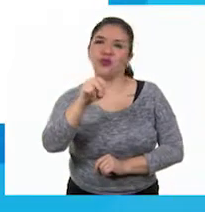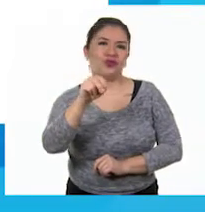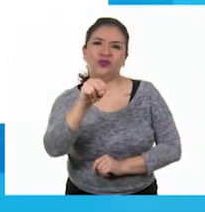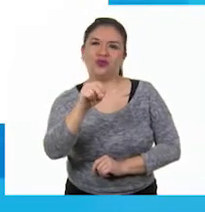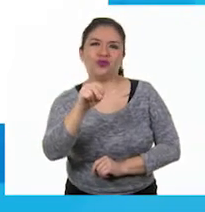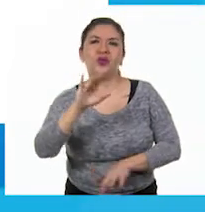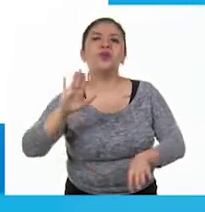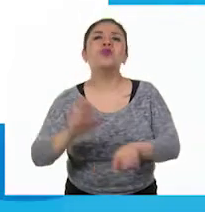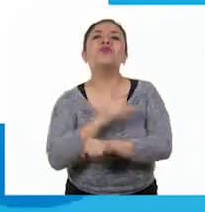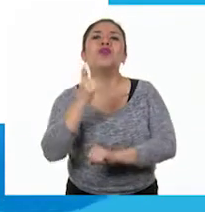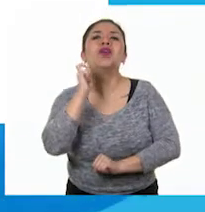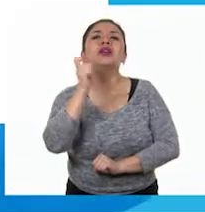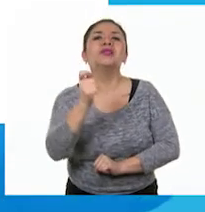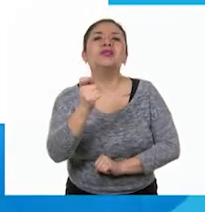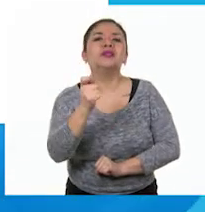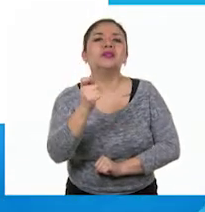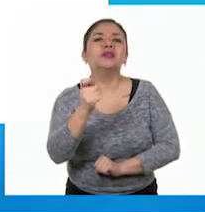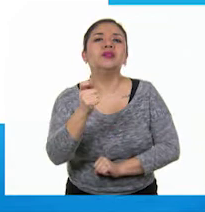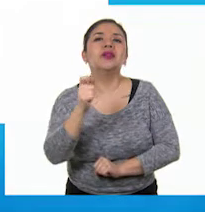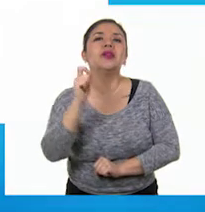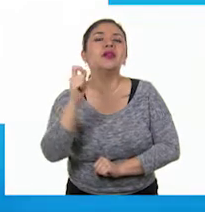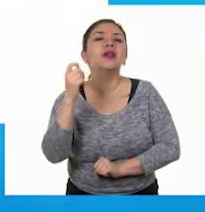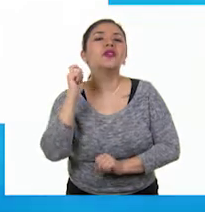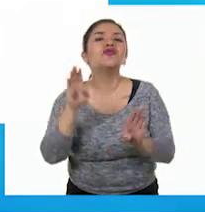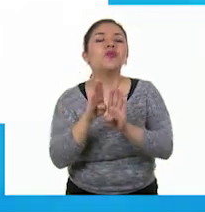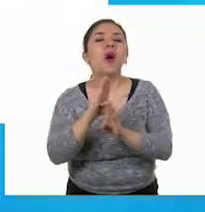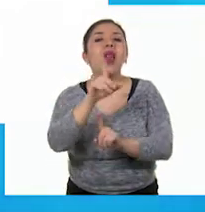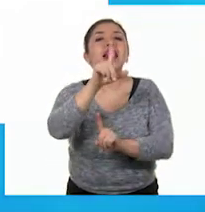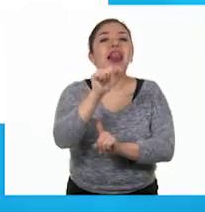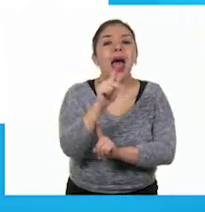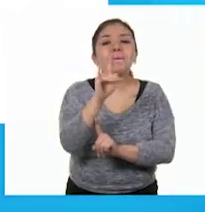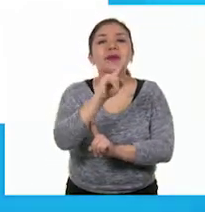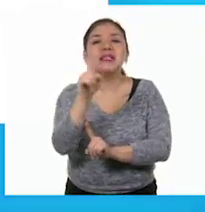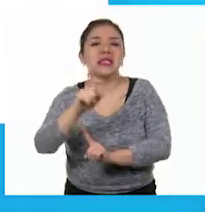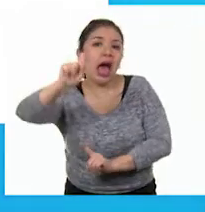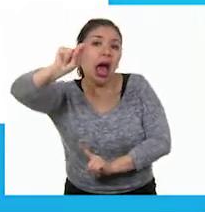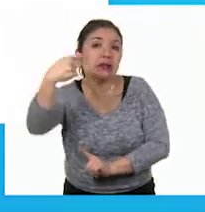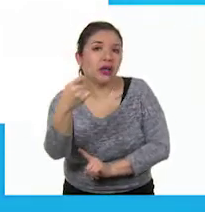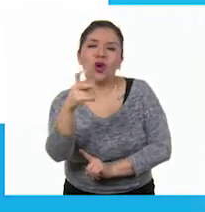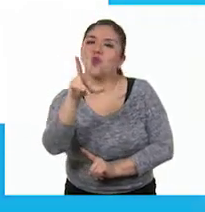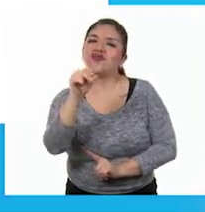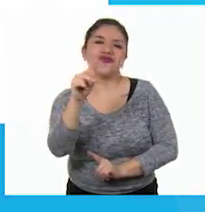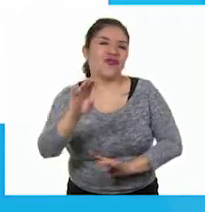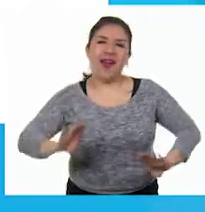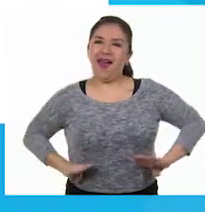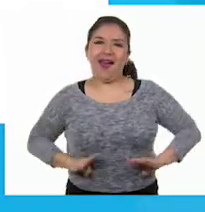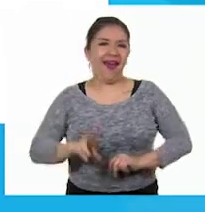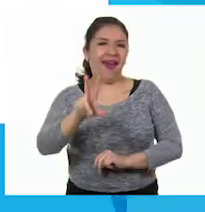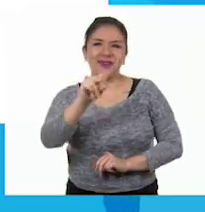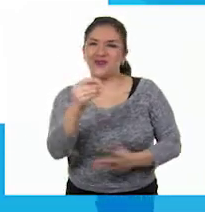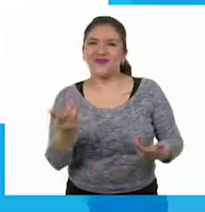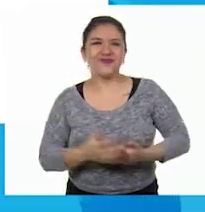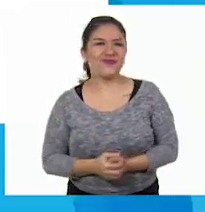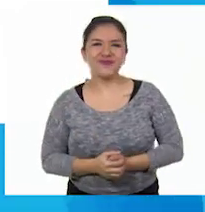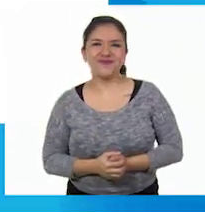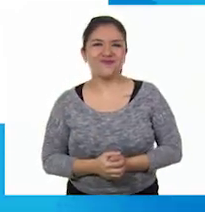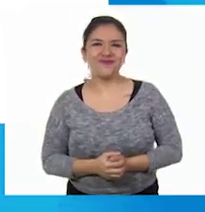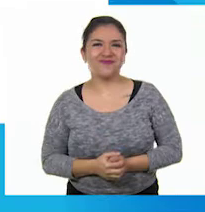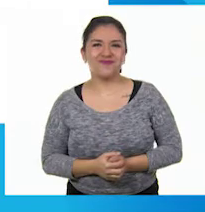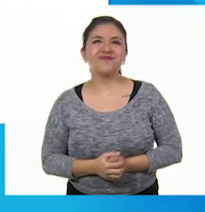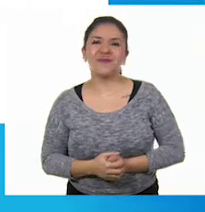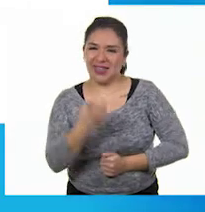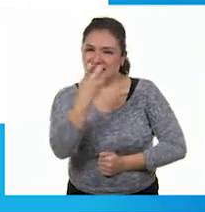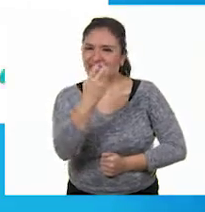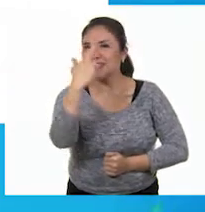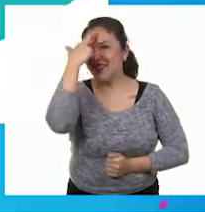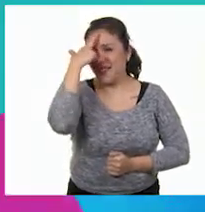Porque tienes toda la razón, termina en Z. Lápiz no lleva Z. ¿Lápiz? ¿En la I?